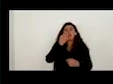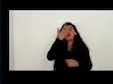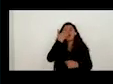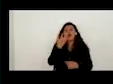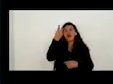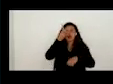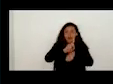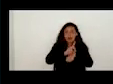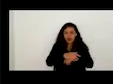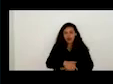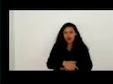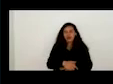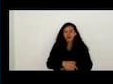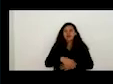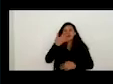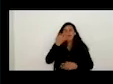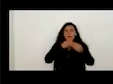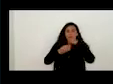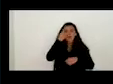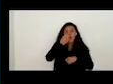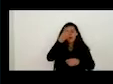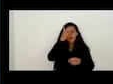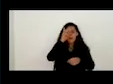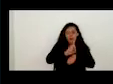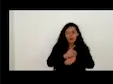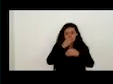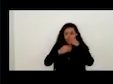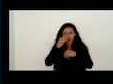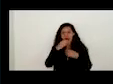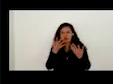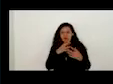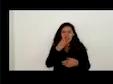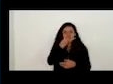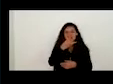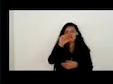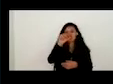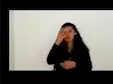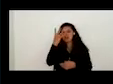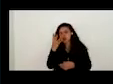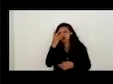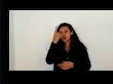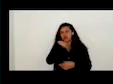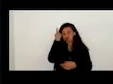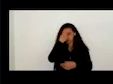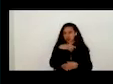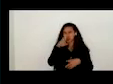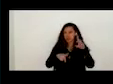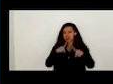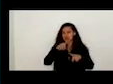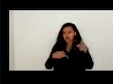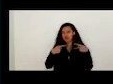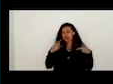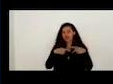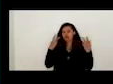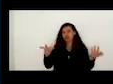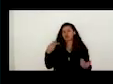decir, 5 comidas al día, aproximadamente cada 3, cada 4 horas, dependiendo la persona y los